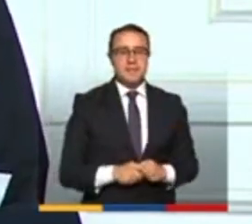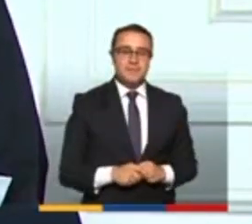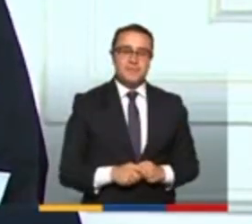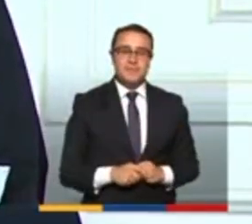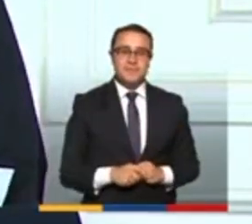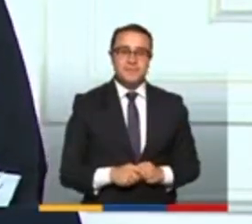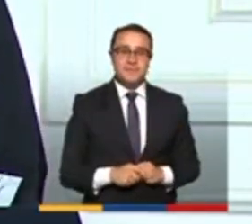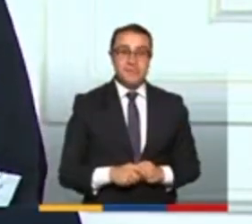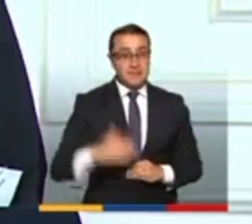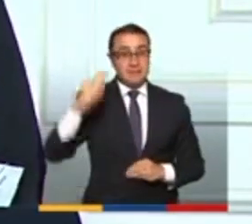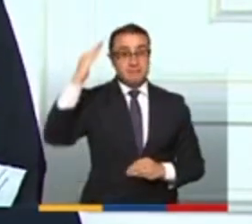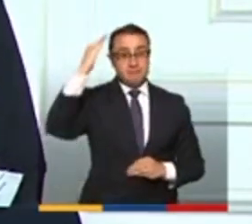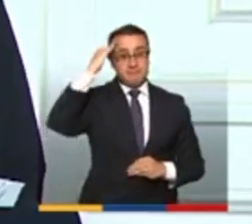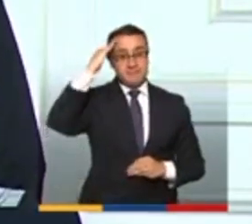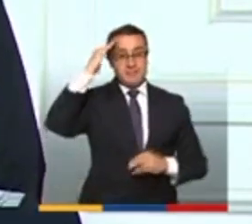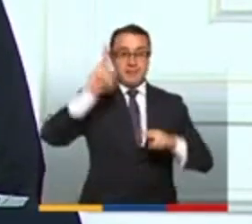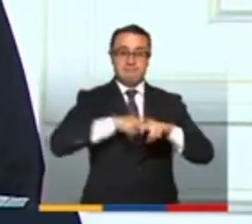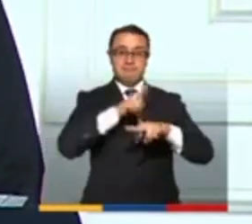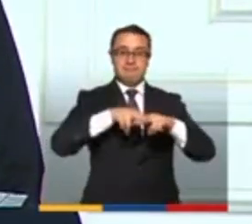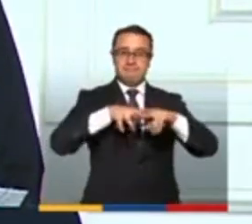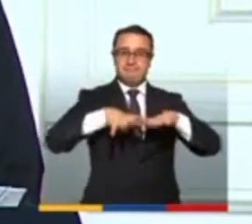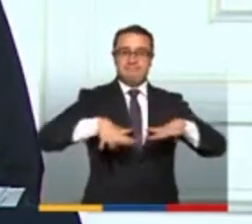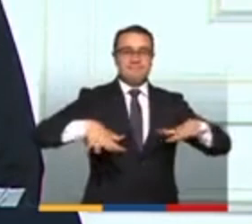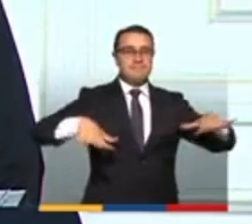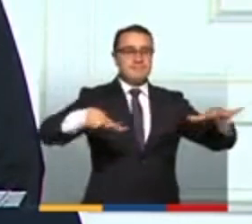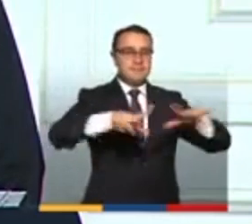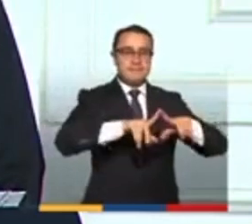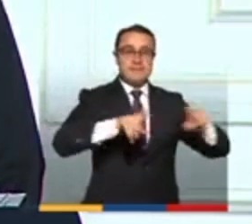la diversidad étnica del país, etcétera.